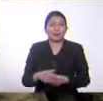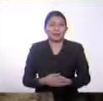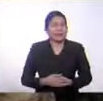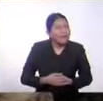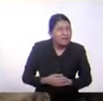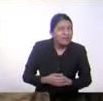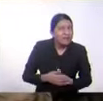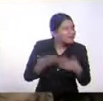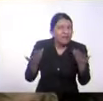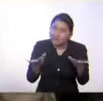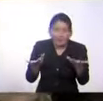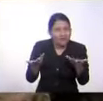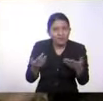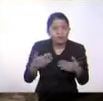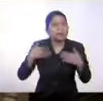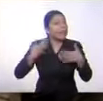¿Qué?